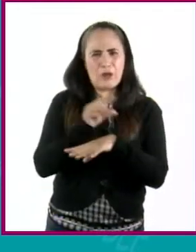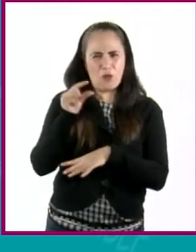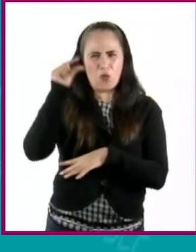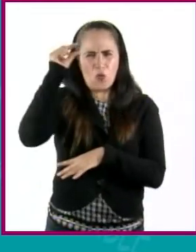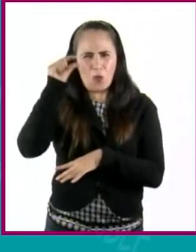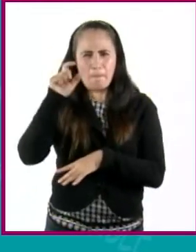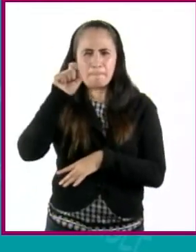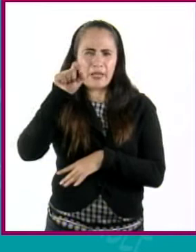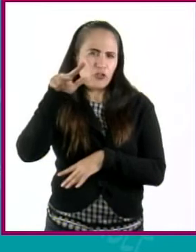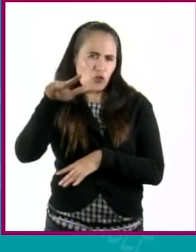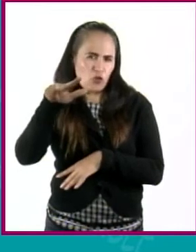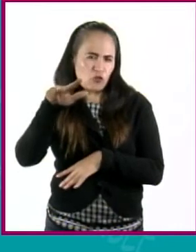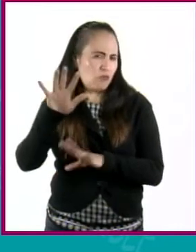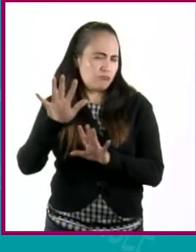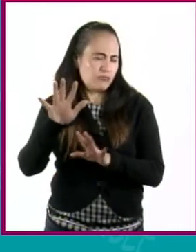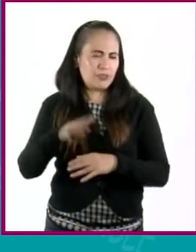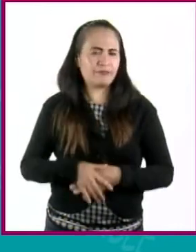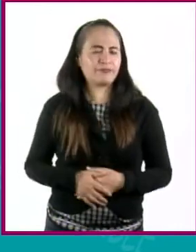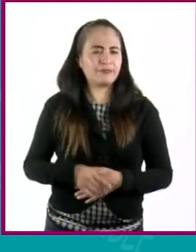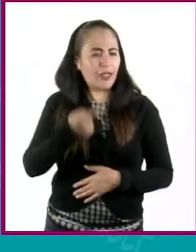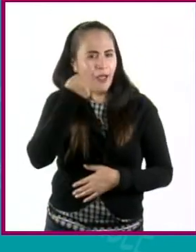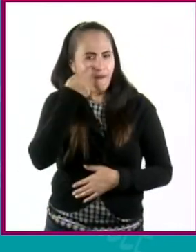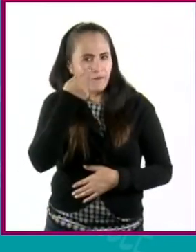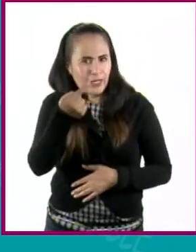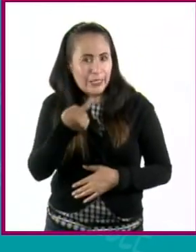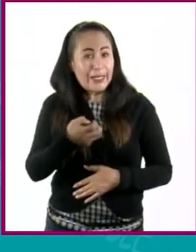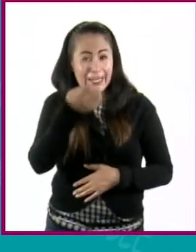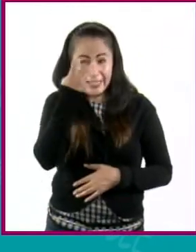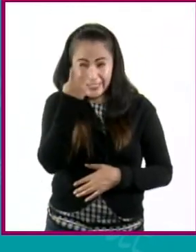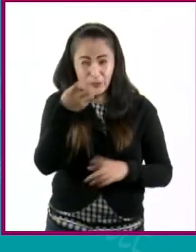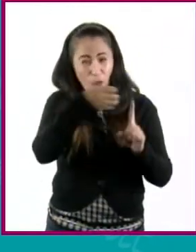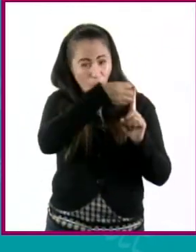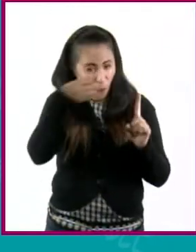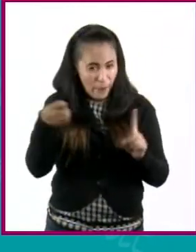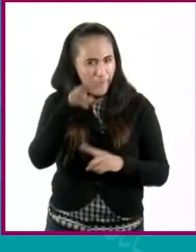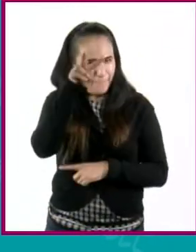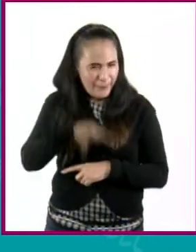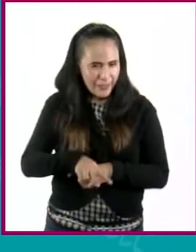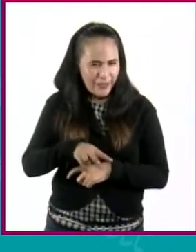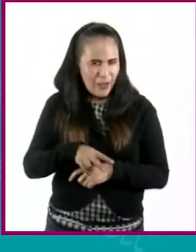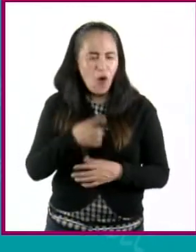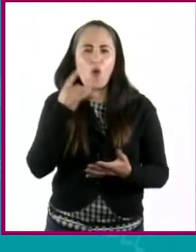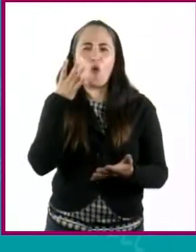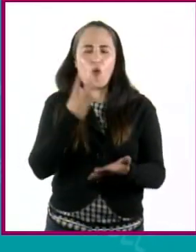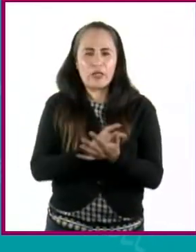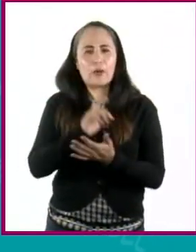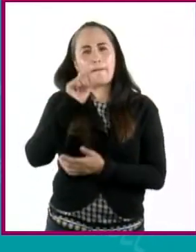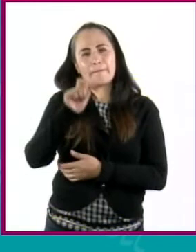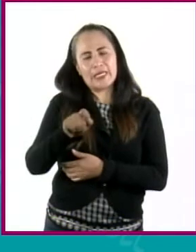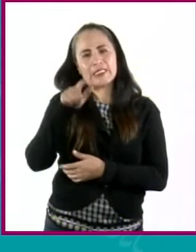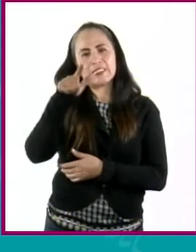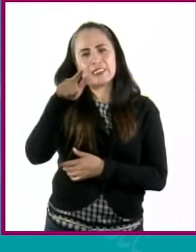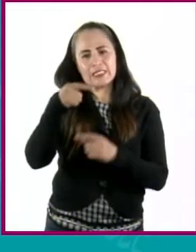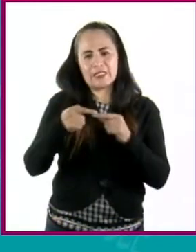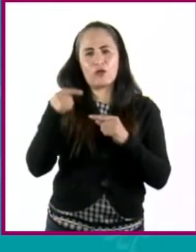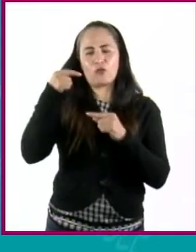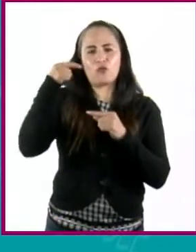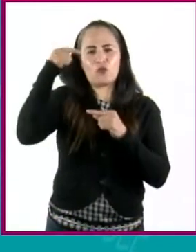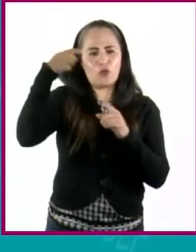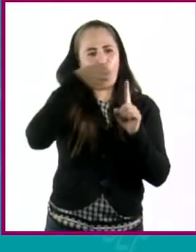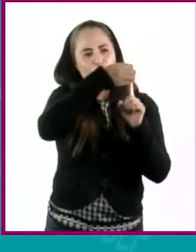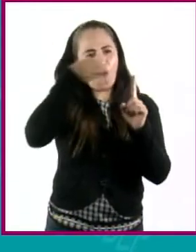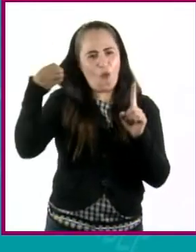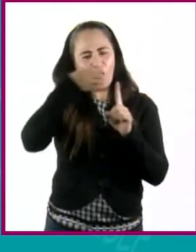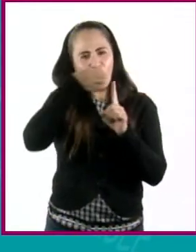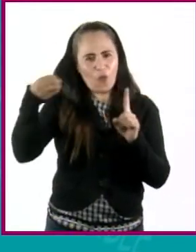28. Es fácil verificar que esta ecuación es verdadera. Solo tomará escribir otras 27 ecuaciones y hacer otras